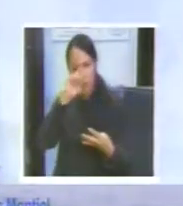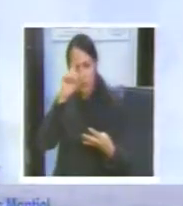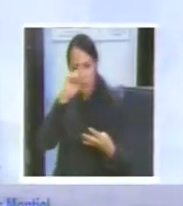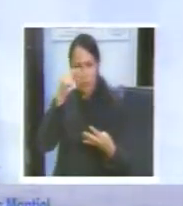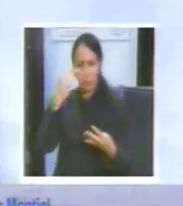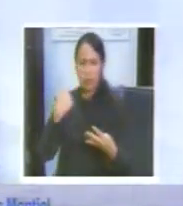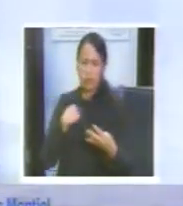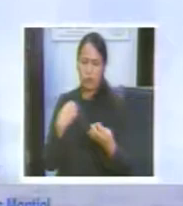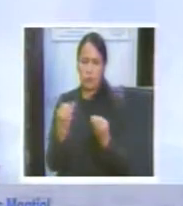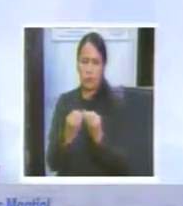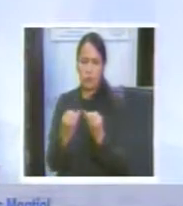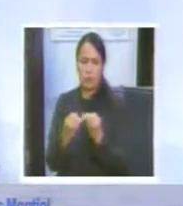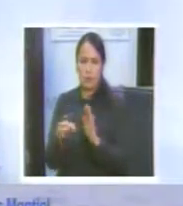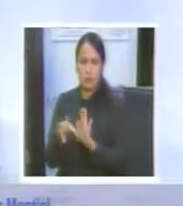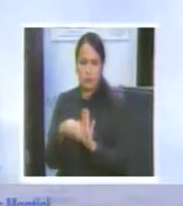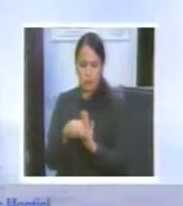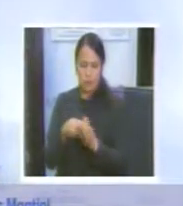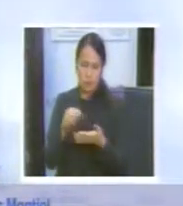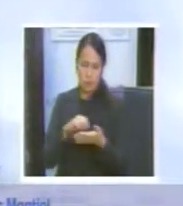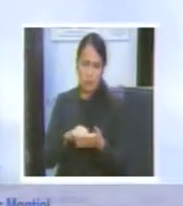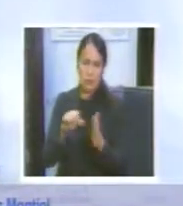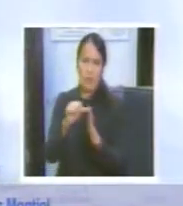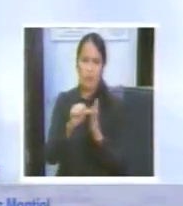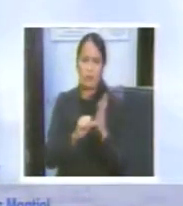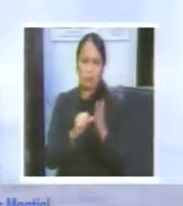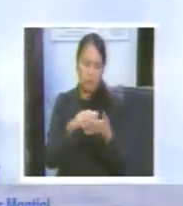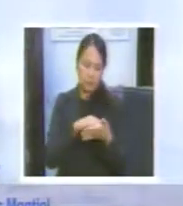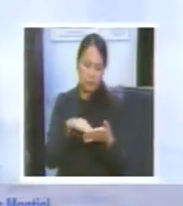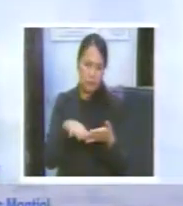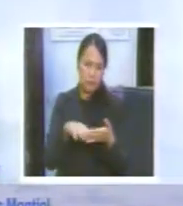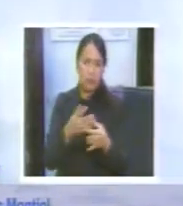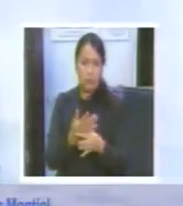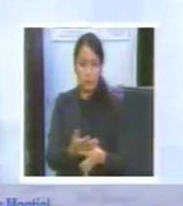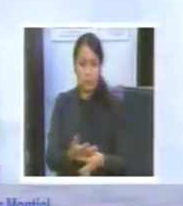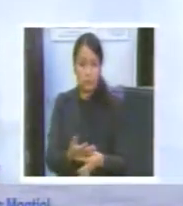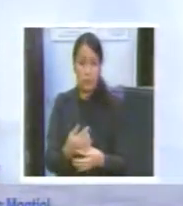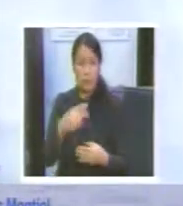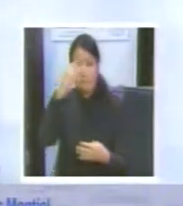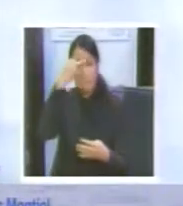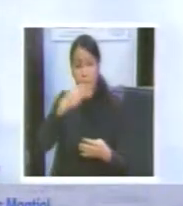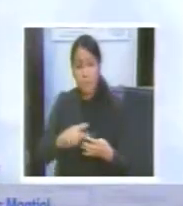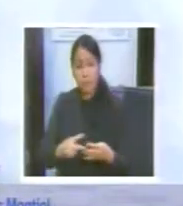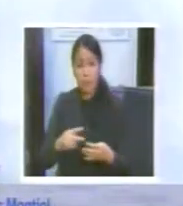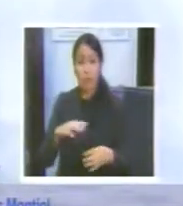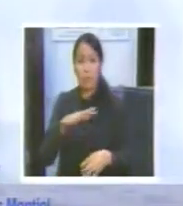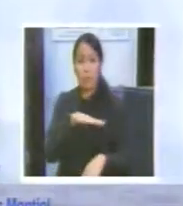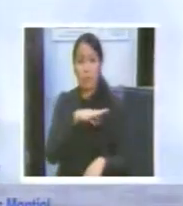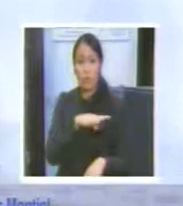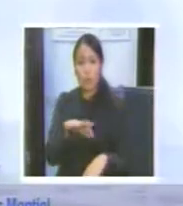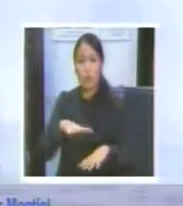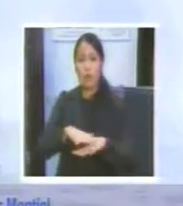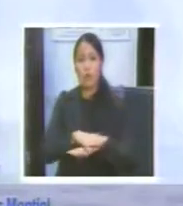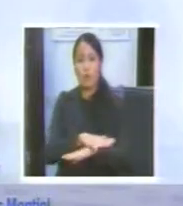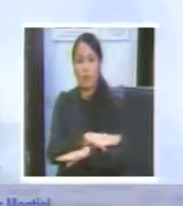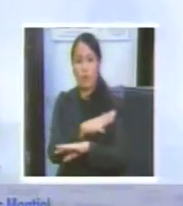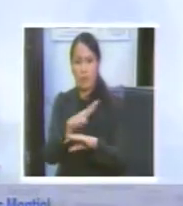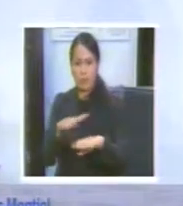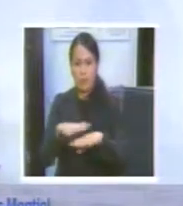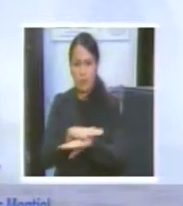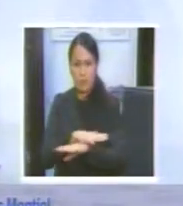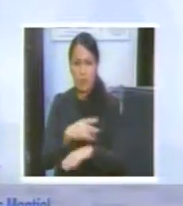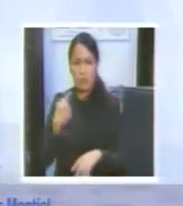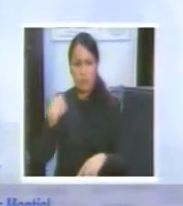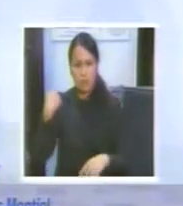tomo de un artículo de él. Decía: para que México se convierta en un polo de atracción para una mayor